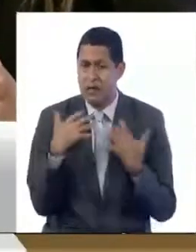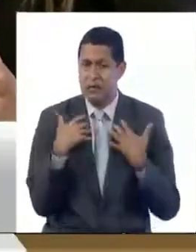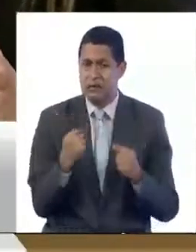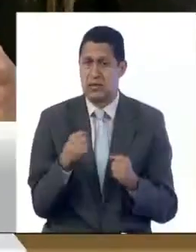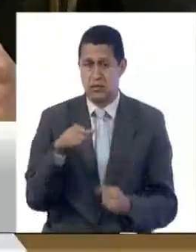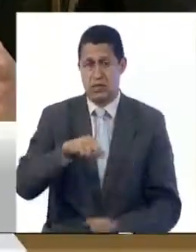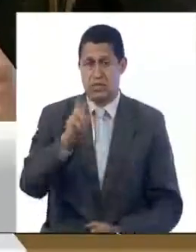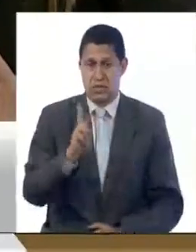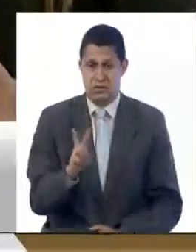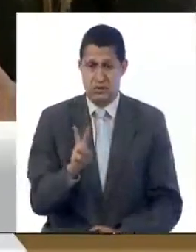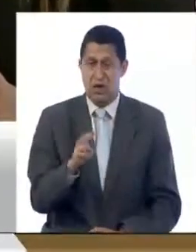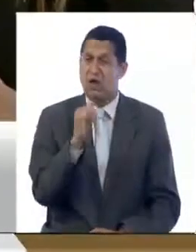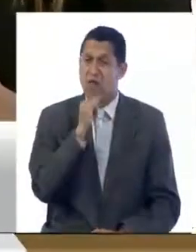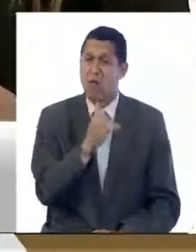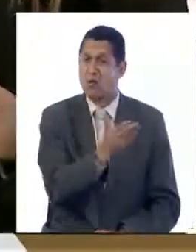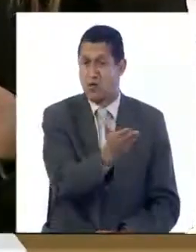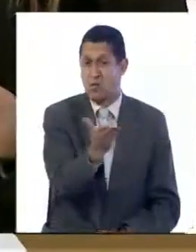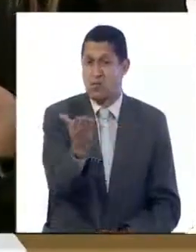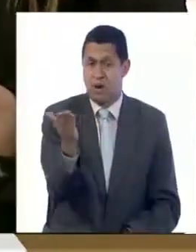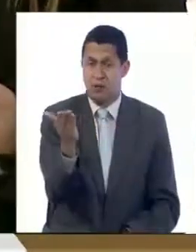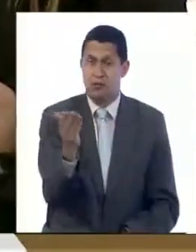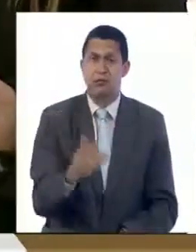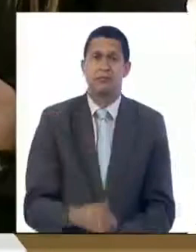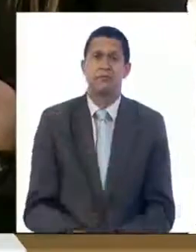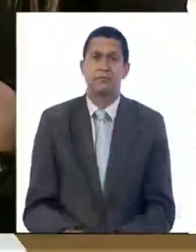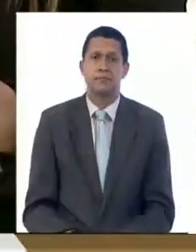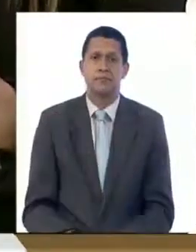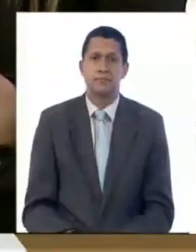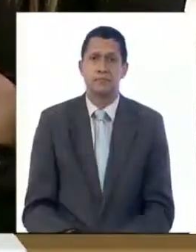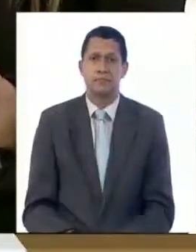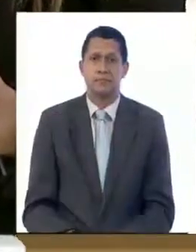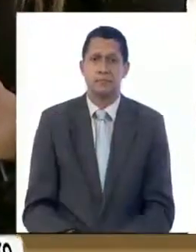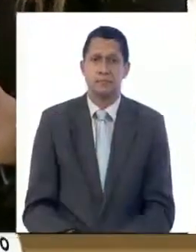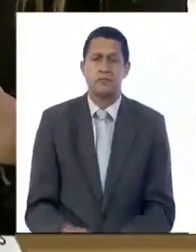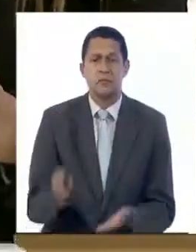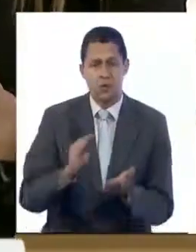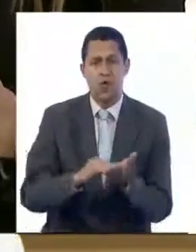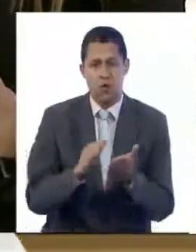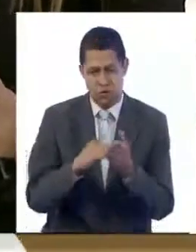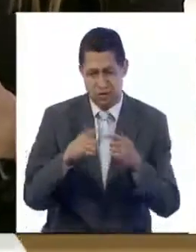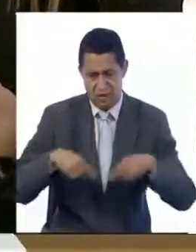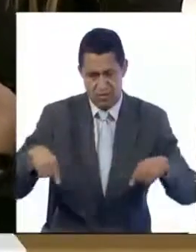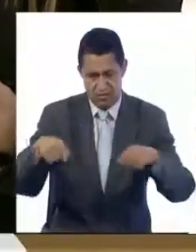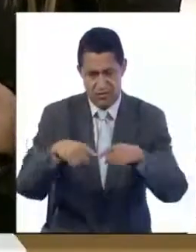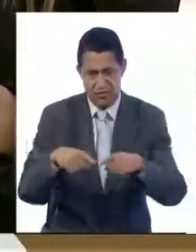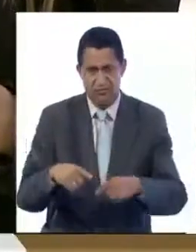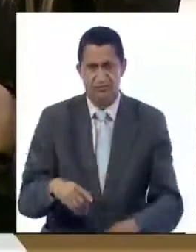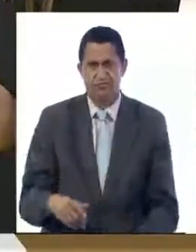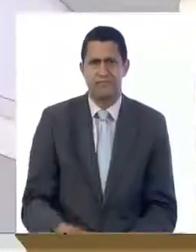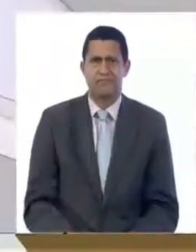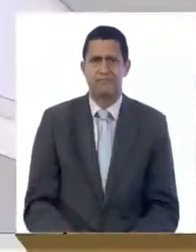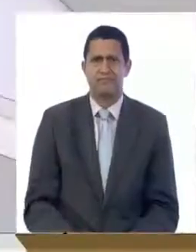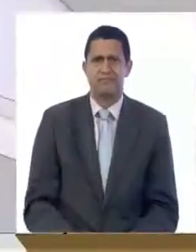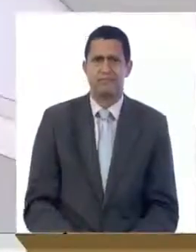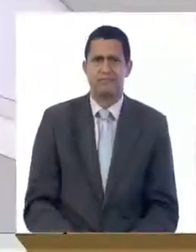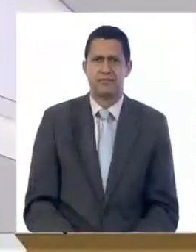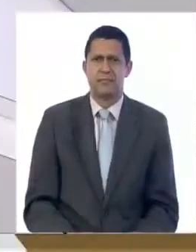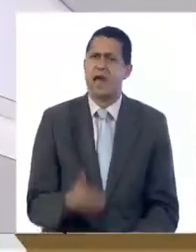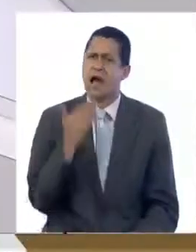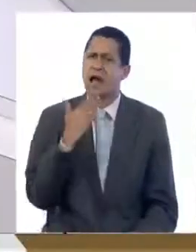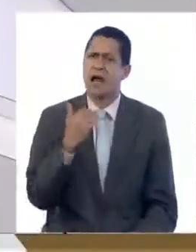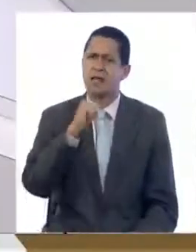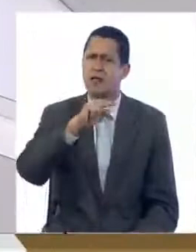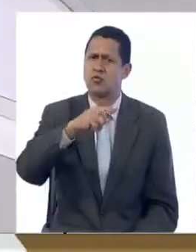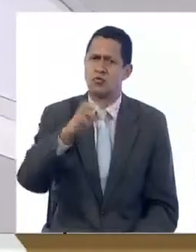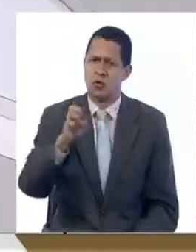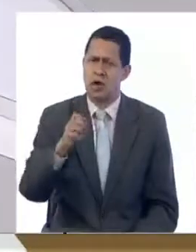nuestro país. Esta es la información que nosotros podemos aportar hasta el momento y devuelvo el contacto con ustedes al estudio. Adelante. Agradecido,